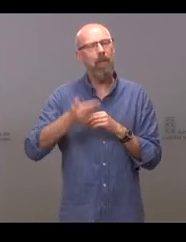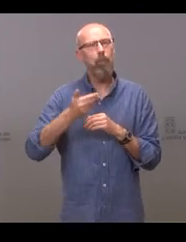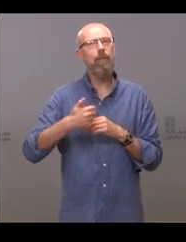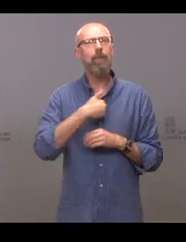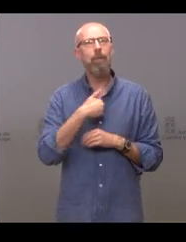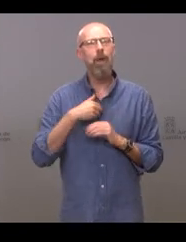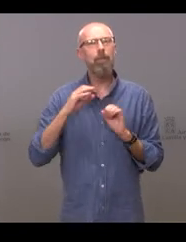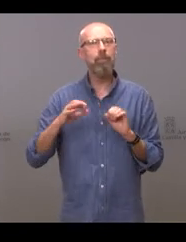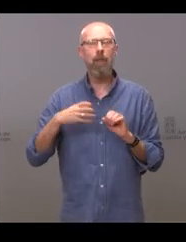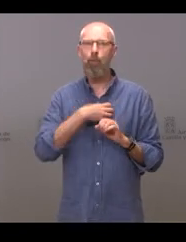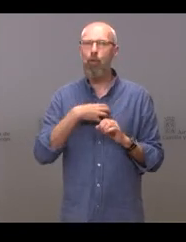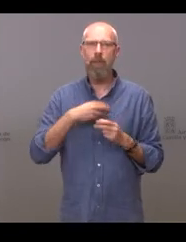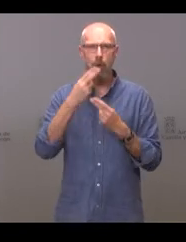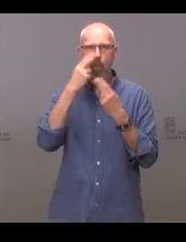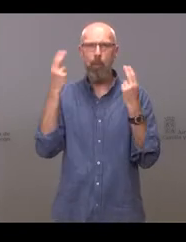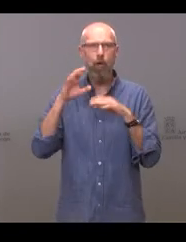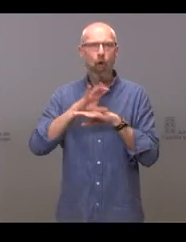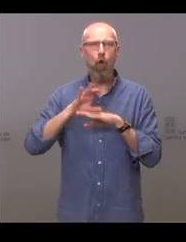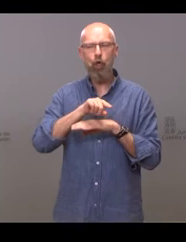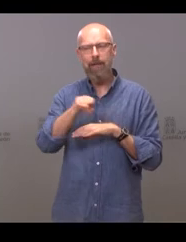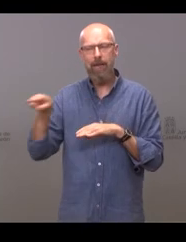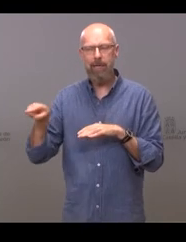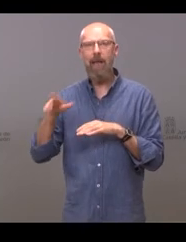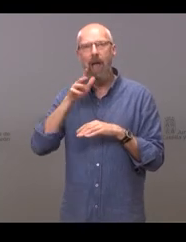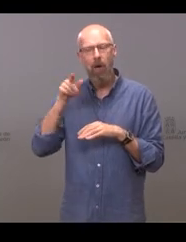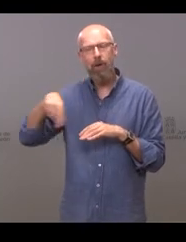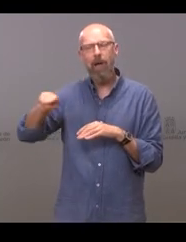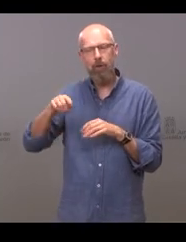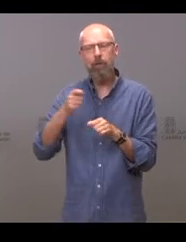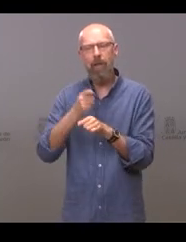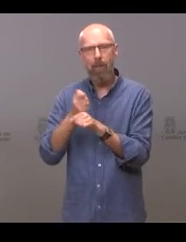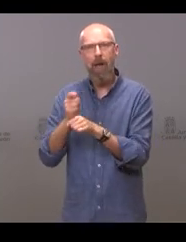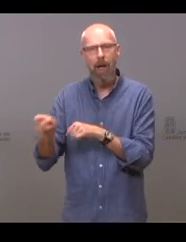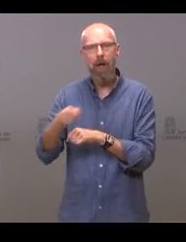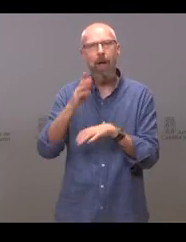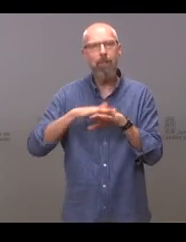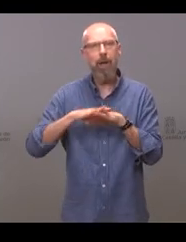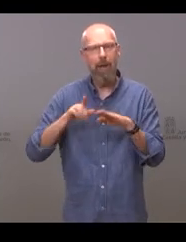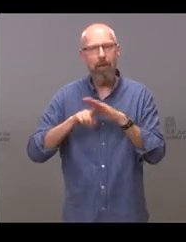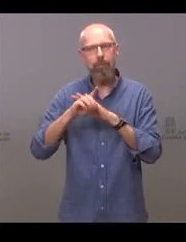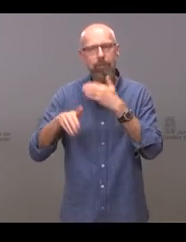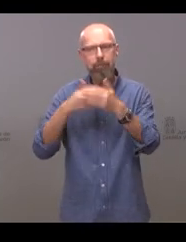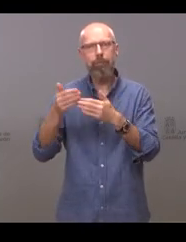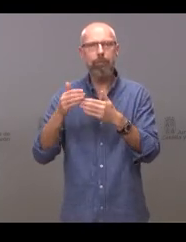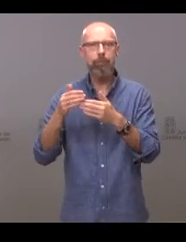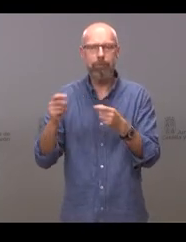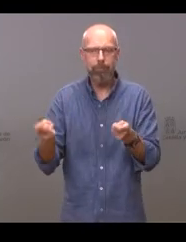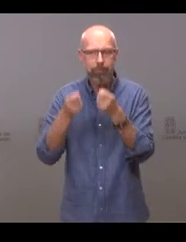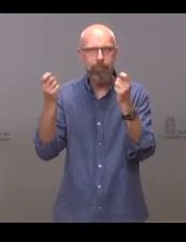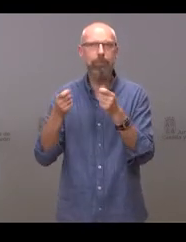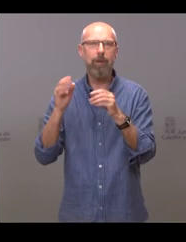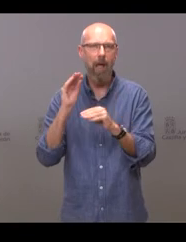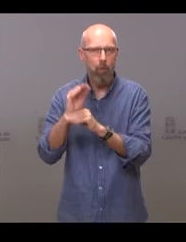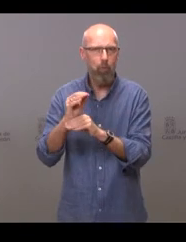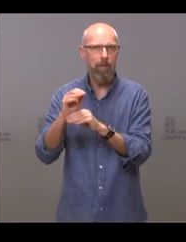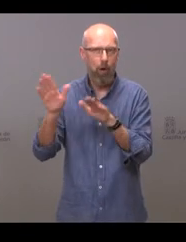todas las consejerías que ahora les toca trabajar para poder sacar todas las ayudas y por lo tanto